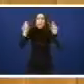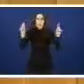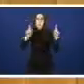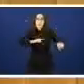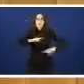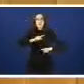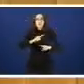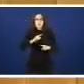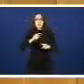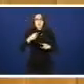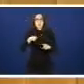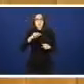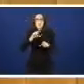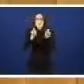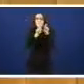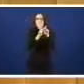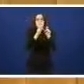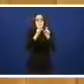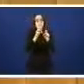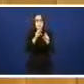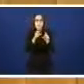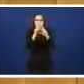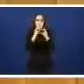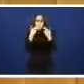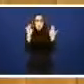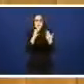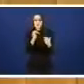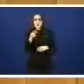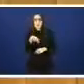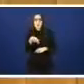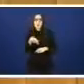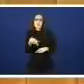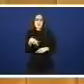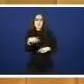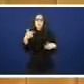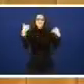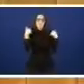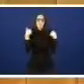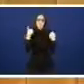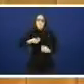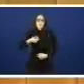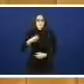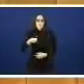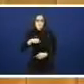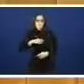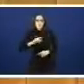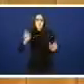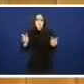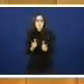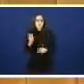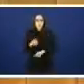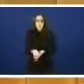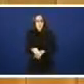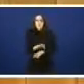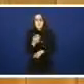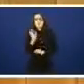das empresas públicas e os altos cargos exaltos cargos da Xunta de Galicia que sí as verán reducidas. Ademais, son medidas que buscan aumentar